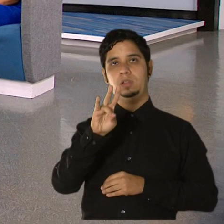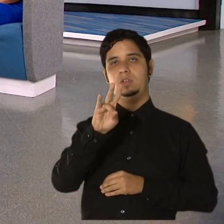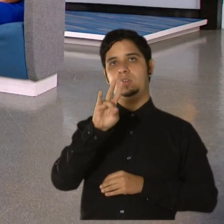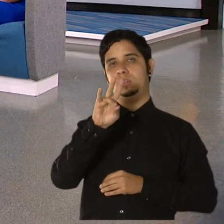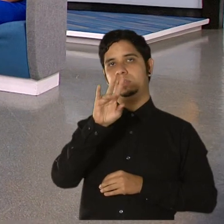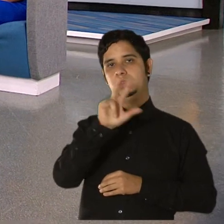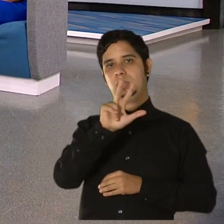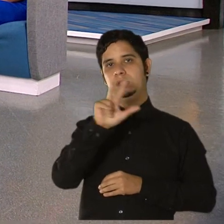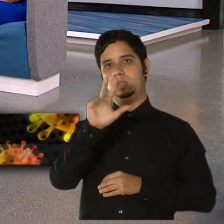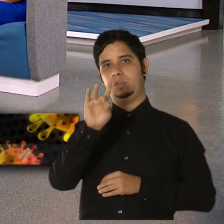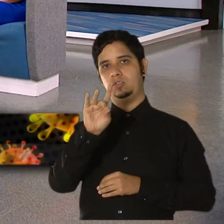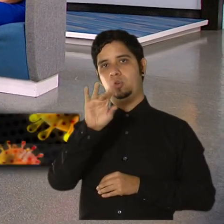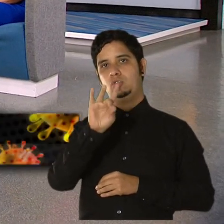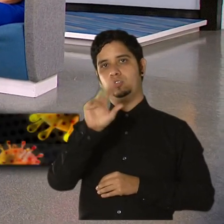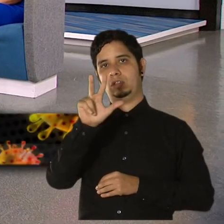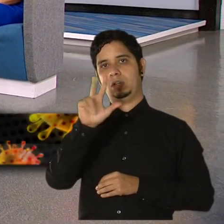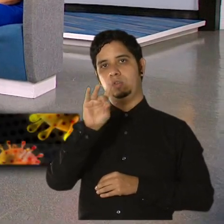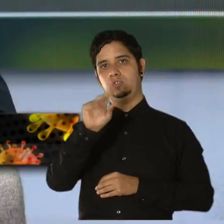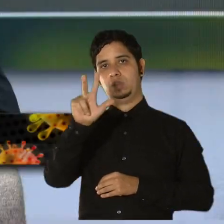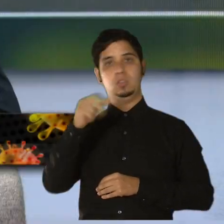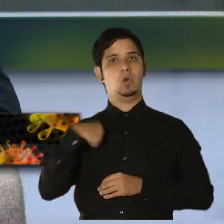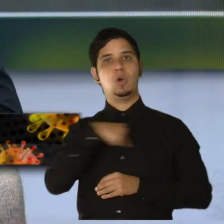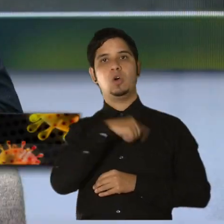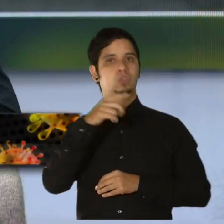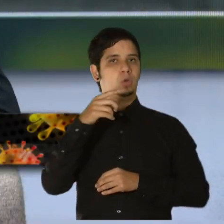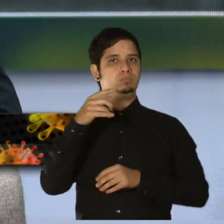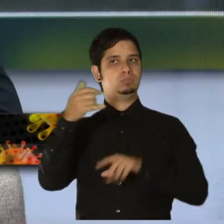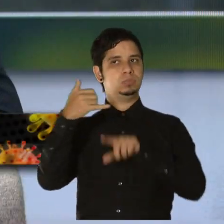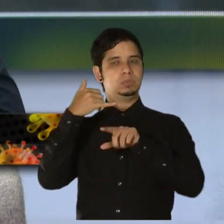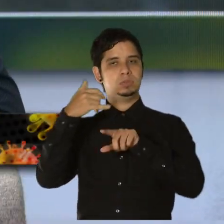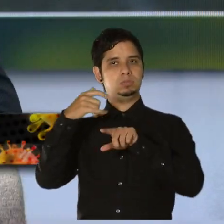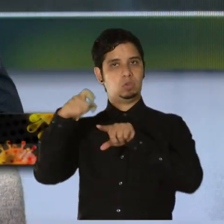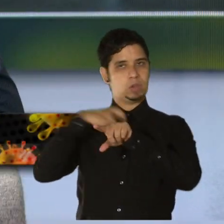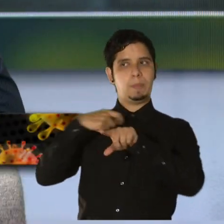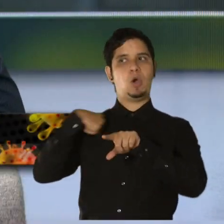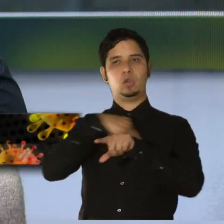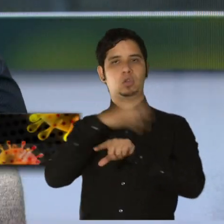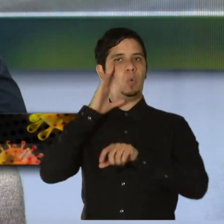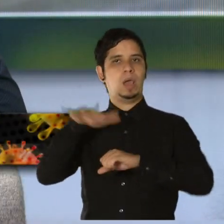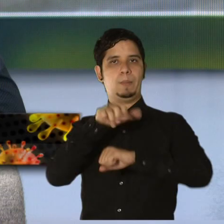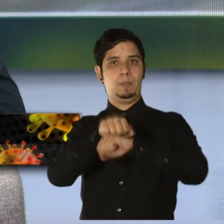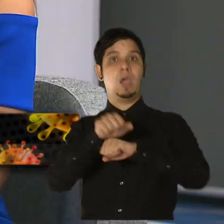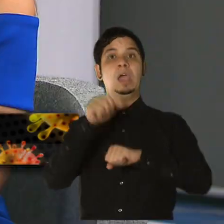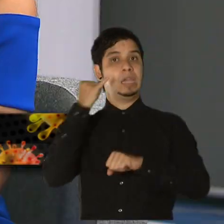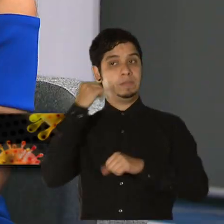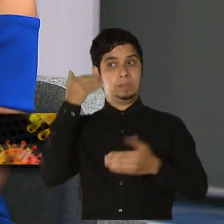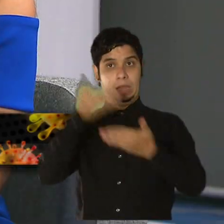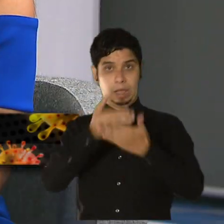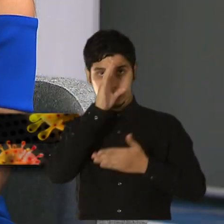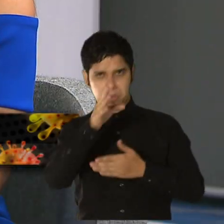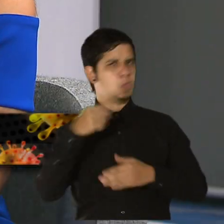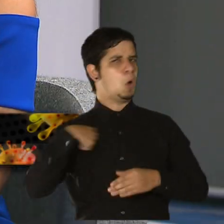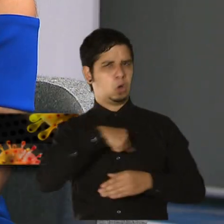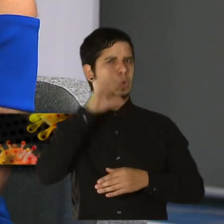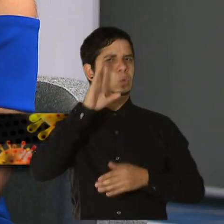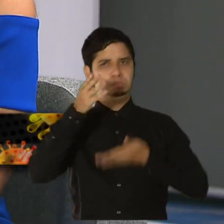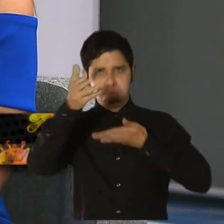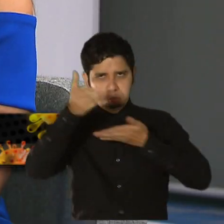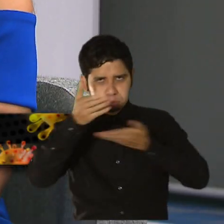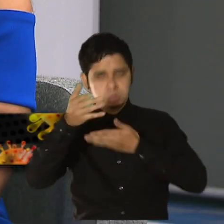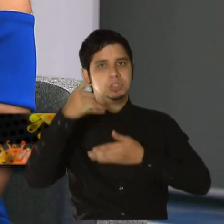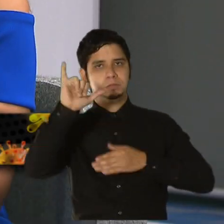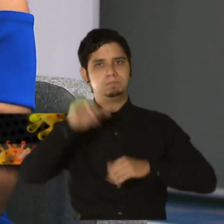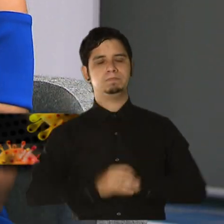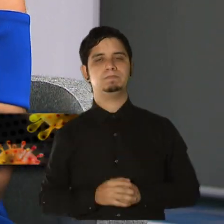787-338-8383, puede llegar, ¿verdad?, llamarnos y le vamos a dar una cita, o puede llegar directamente ahí que le vamos a atender. Pues eso es fantástico, ¿verdad? Porque cuando